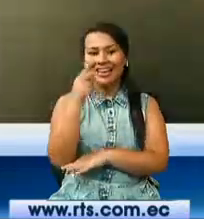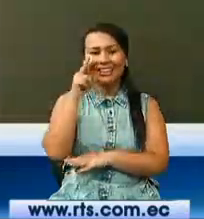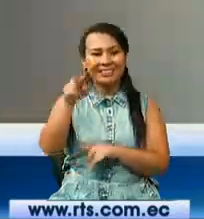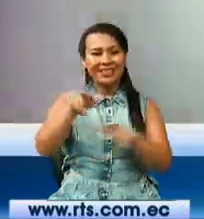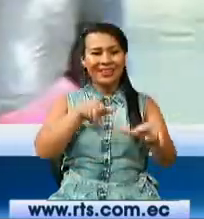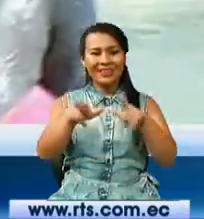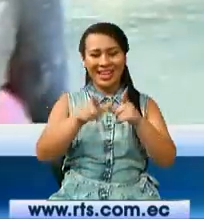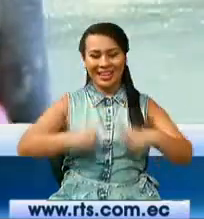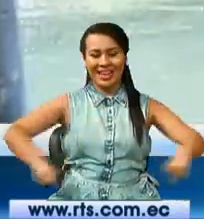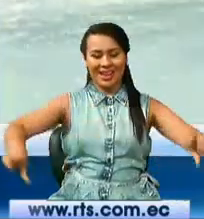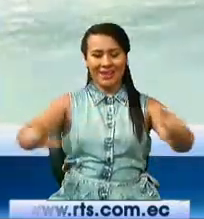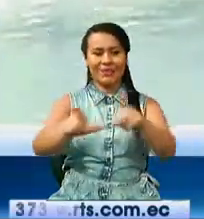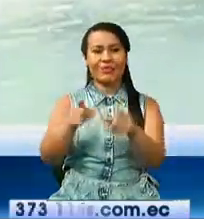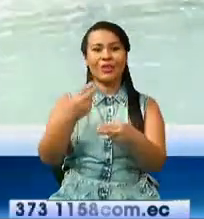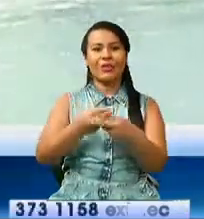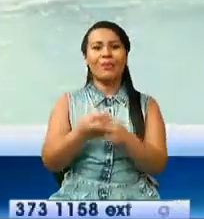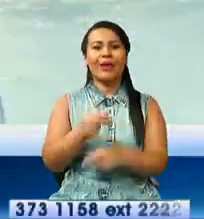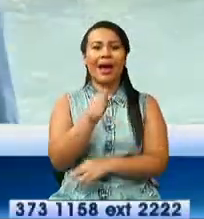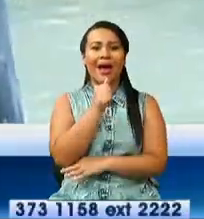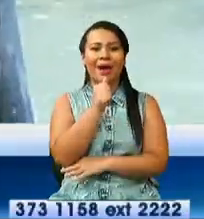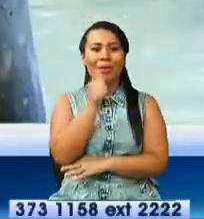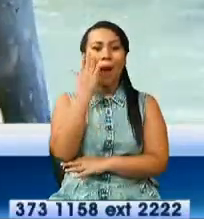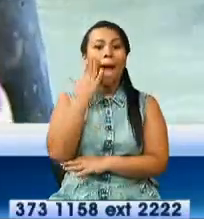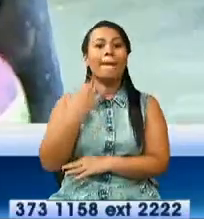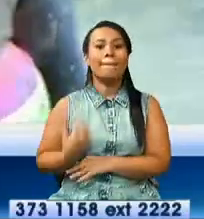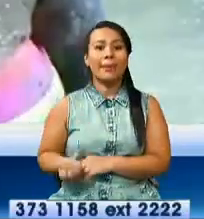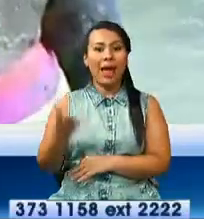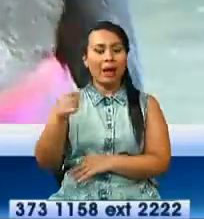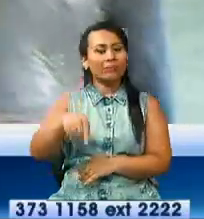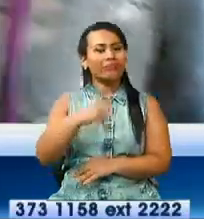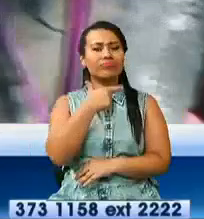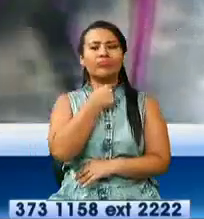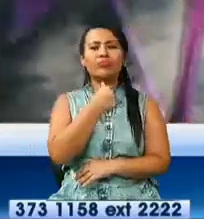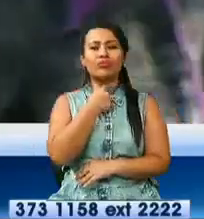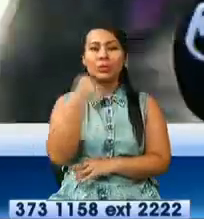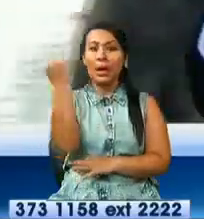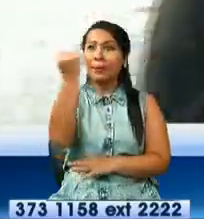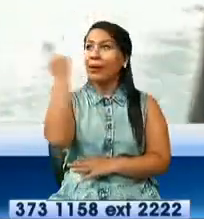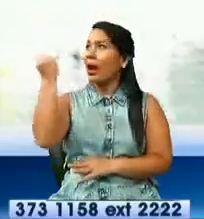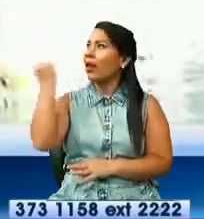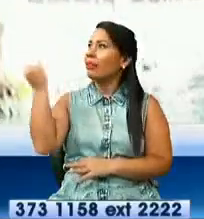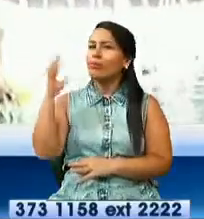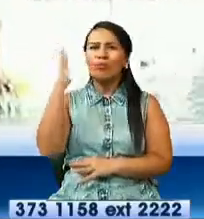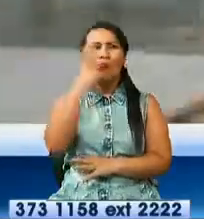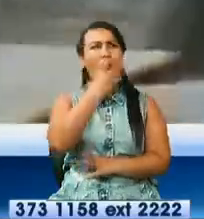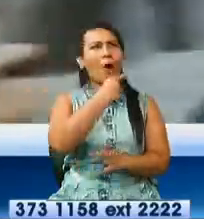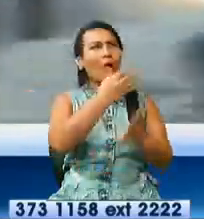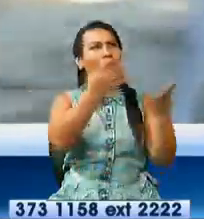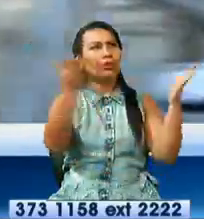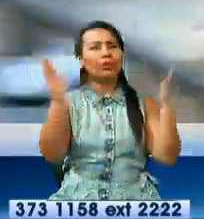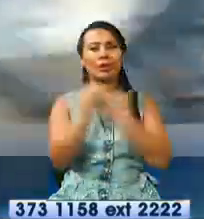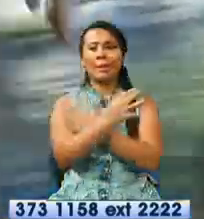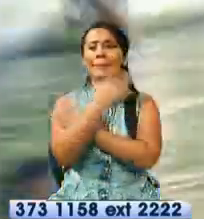Blanca. Hermoso, tan verde, tan lleno de vida. A mí me encantó. Verde todo el año. Es increíble.